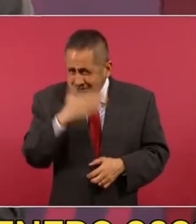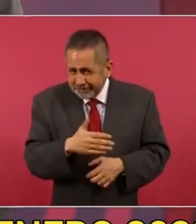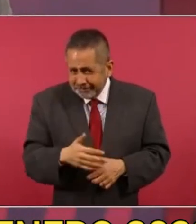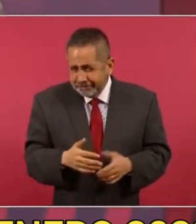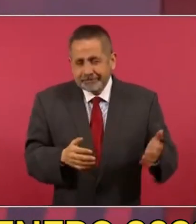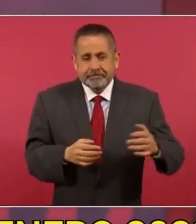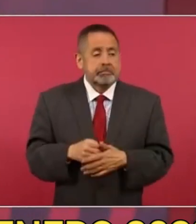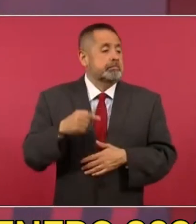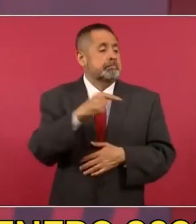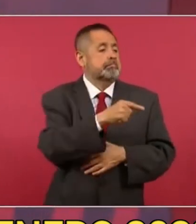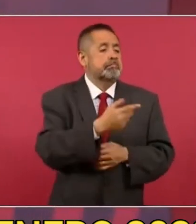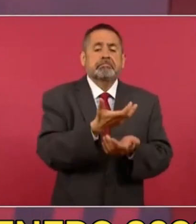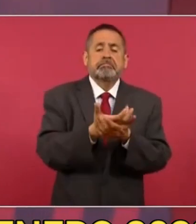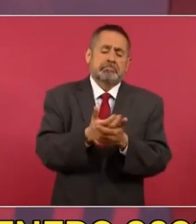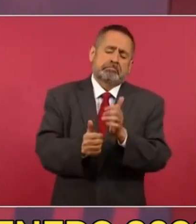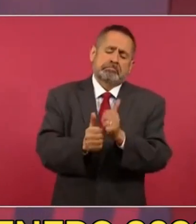tuiteando